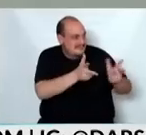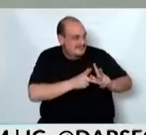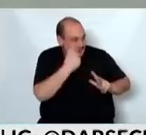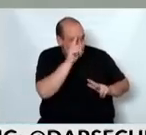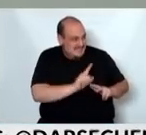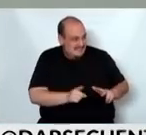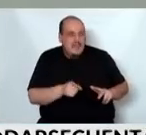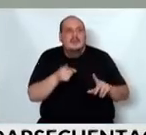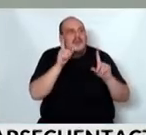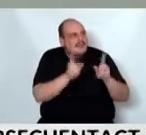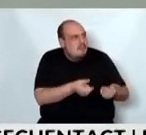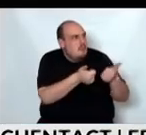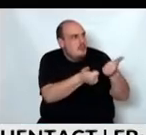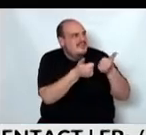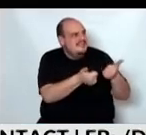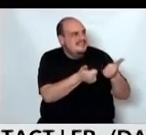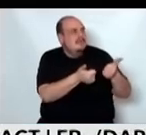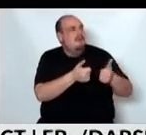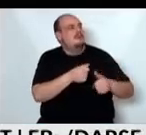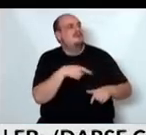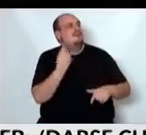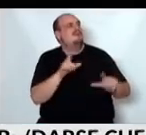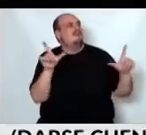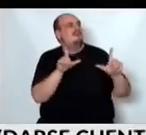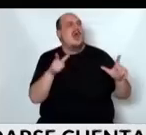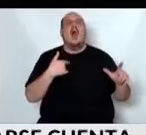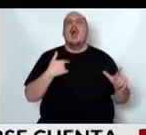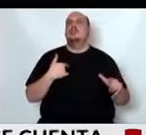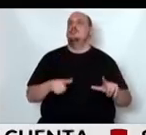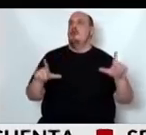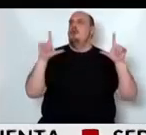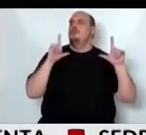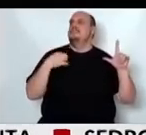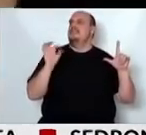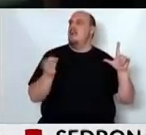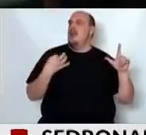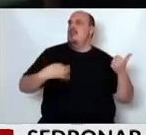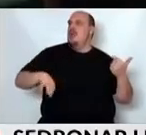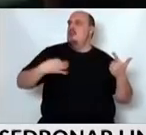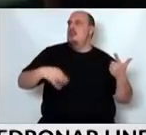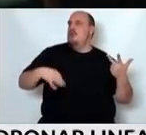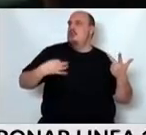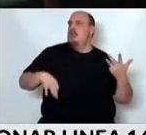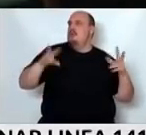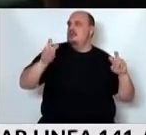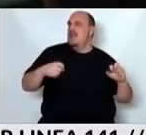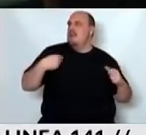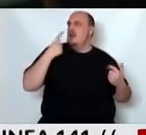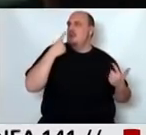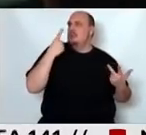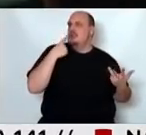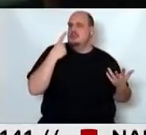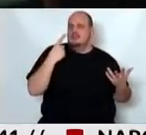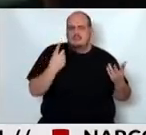Que también está buenísimo, porque nosotros a veces en los medios decimos, no, yo tengo que saber todo el tiempo qué opinar sobre un tema y también, ¿y por